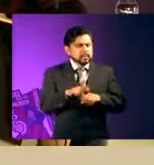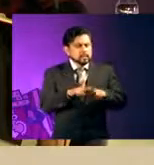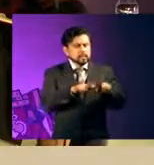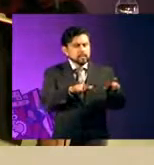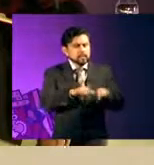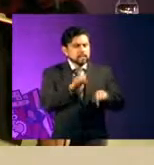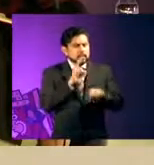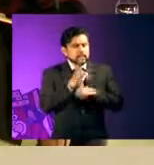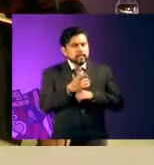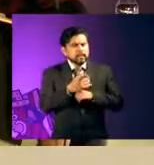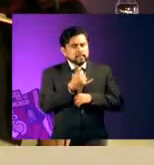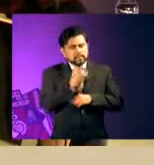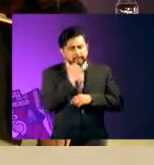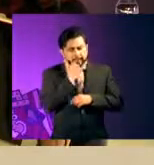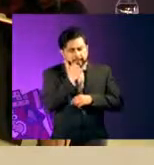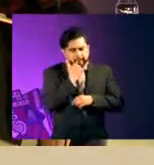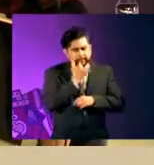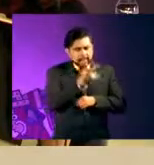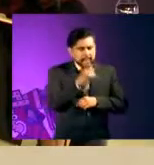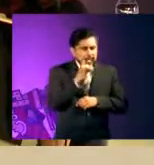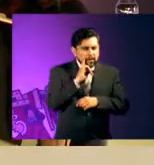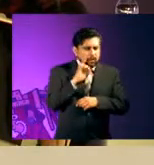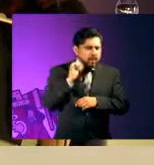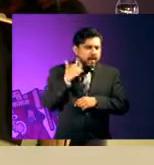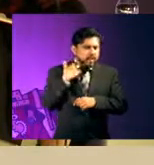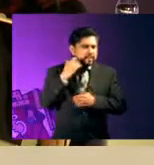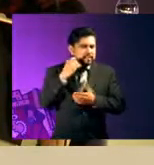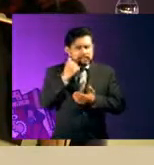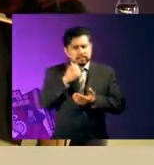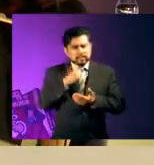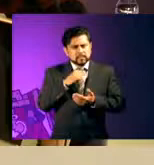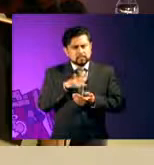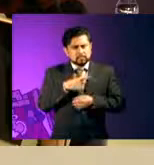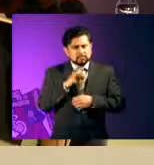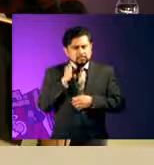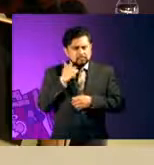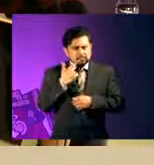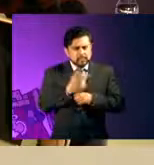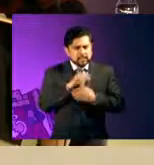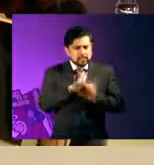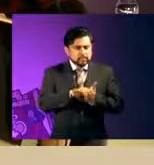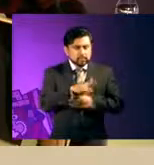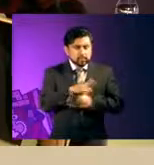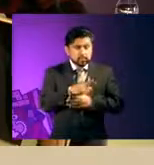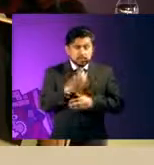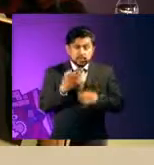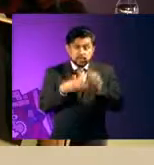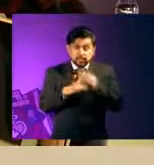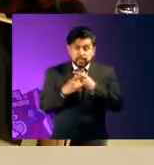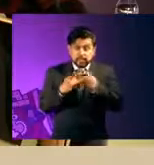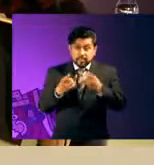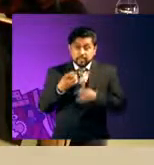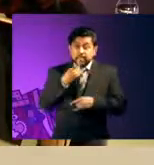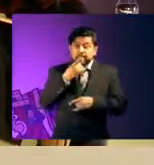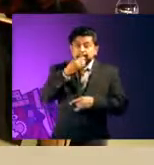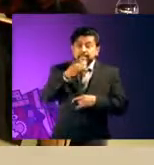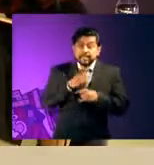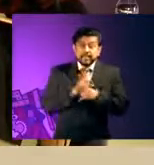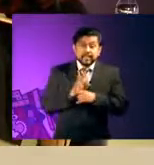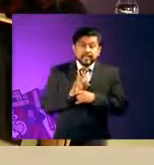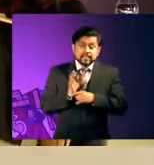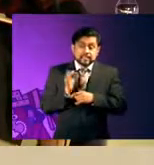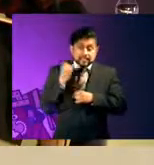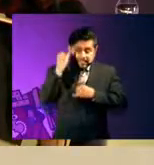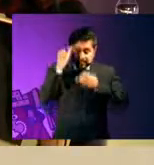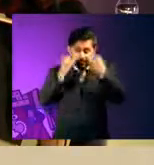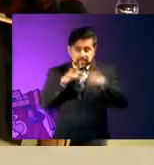a los pobladores les dice que la que su esposa vive abajo del lago en una ciudad hecha de oro es el origen de este mito que